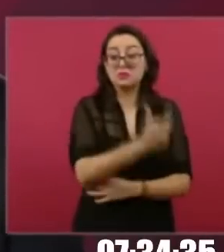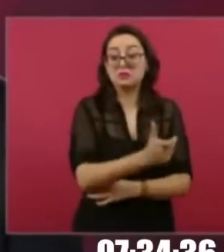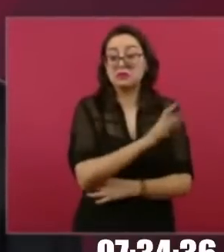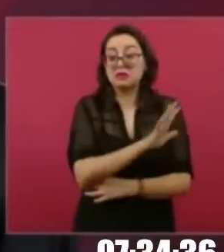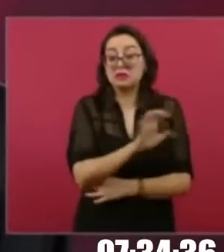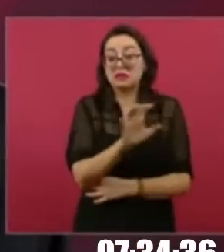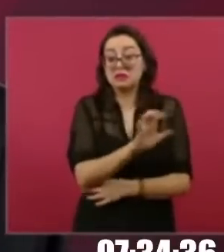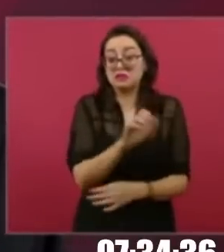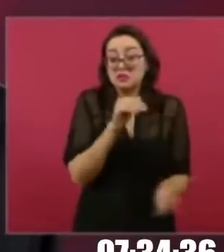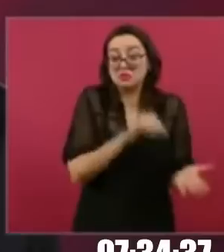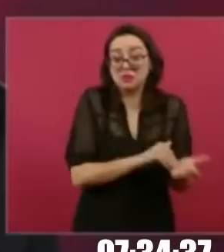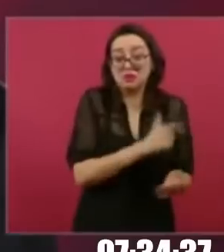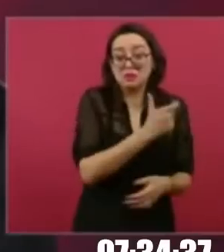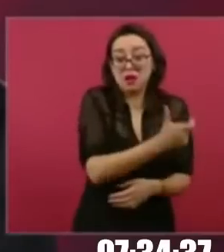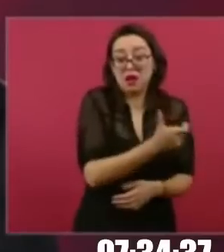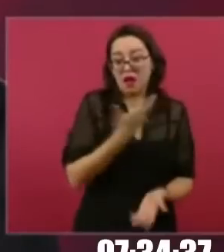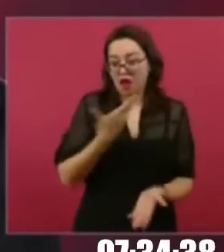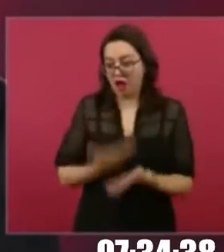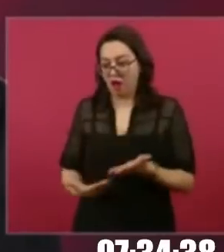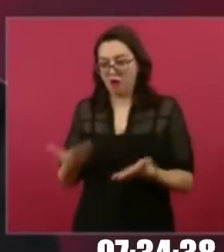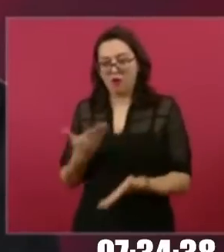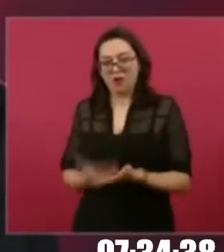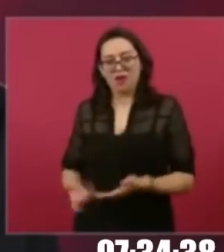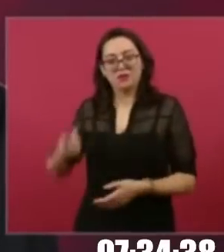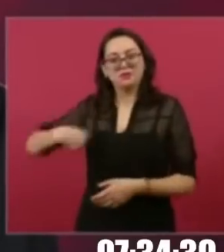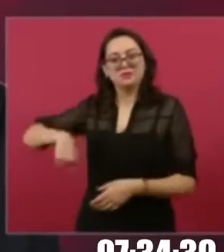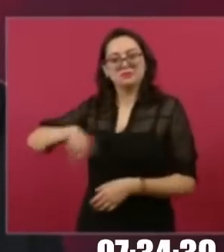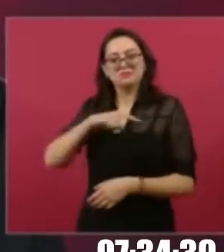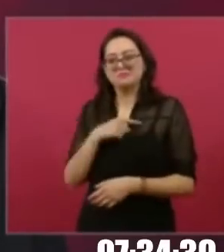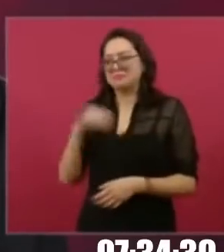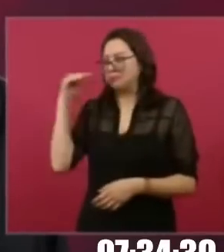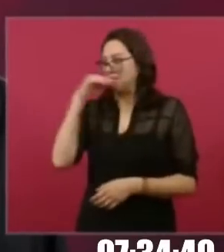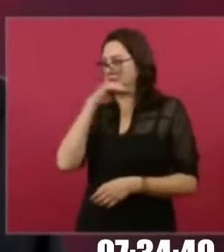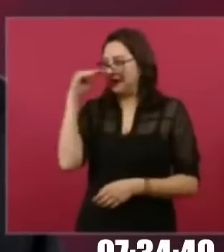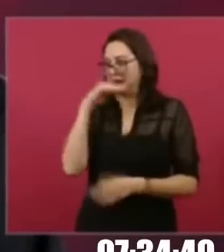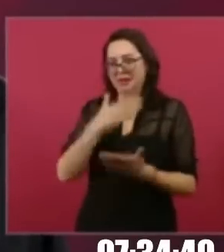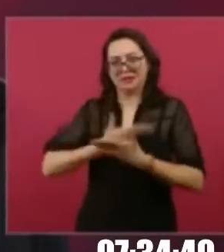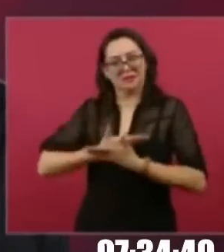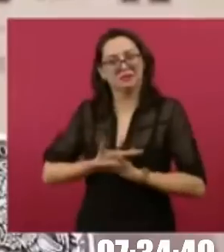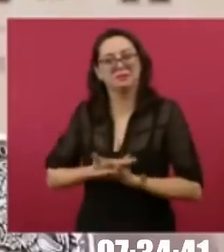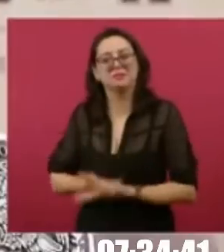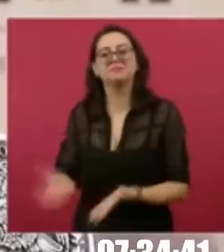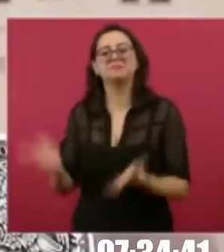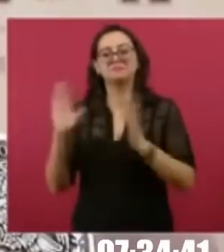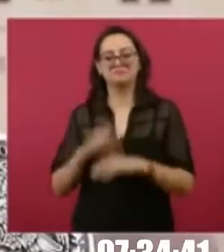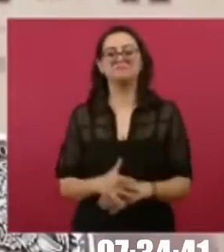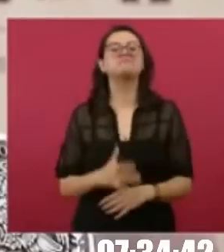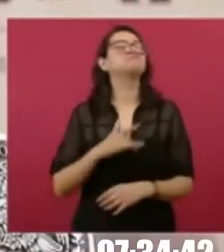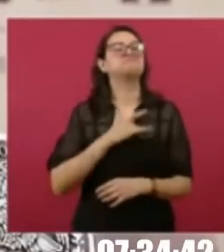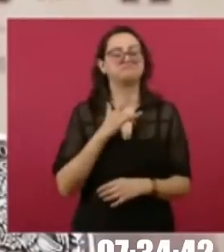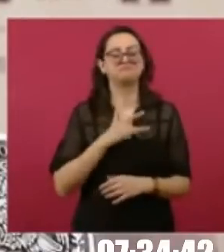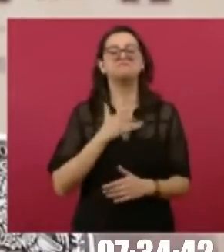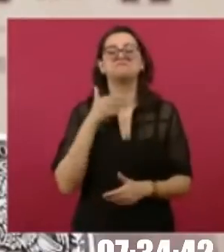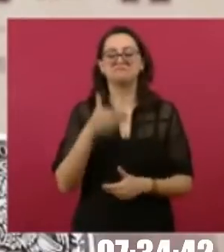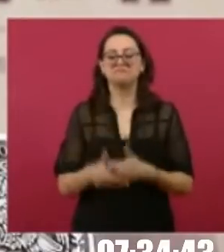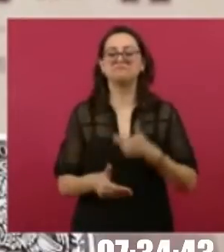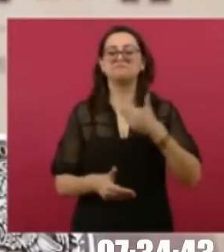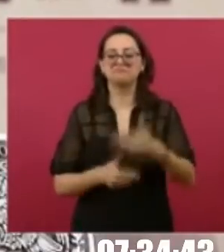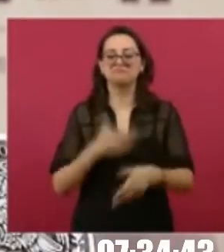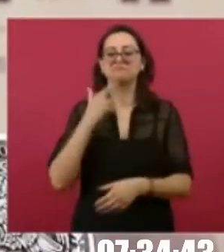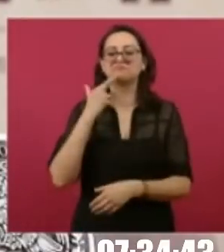el proceso va madurando y creo que al término la administración Federal con Los acuerdos que hemos tenido